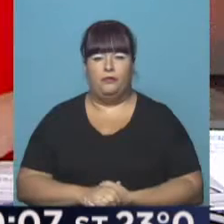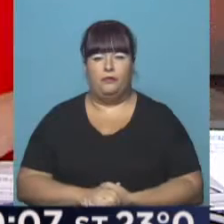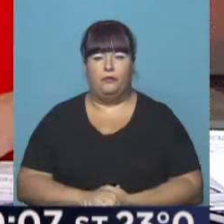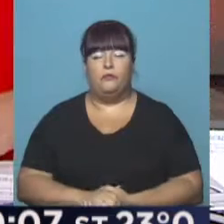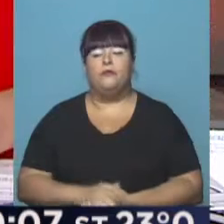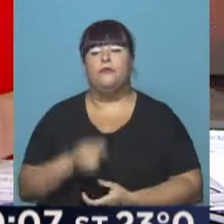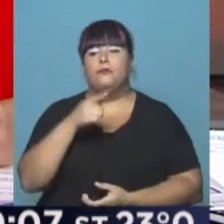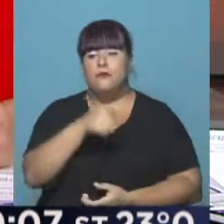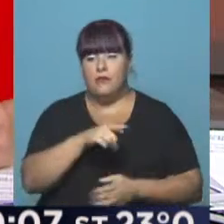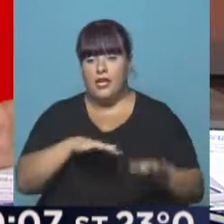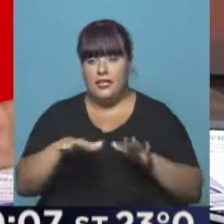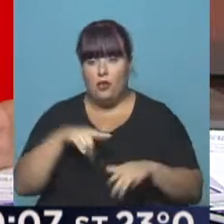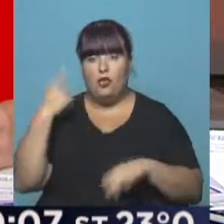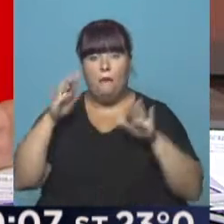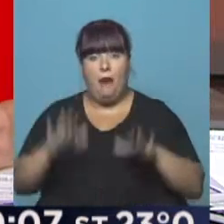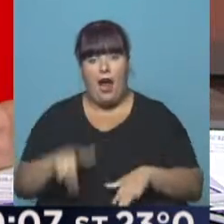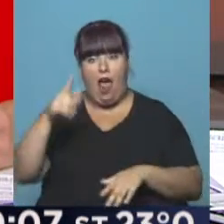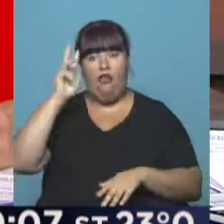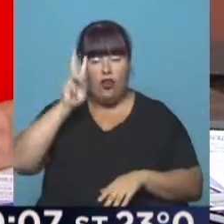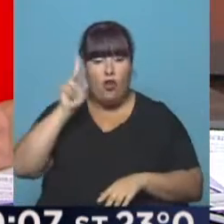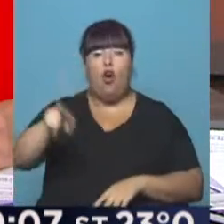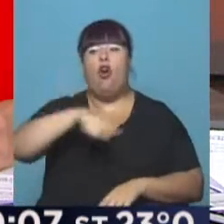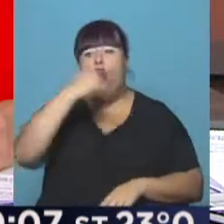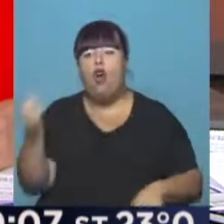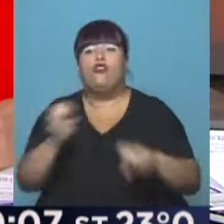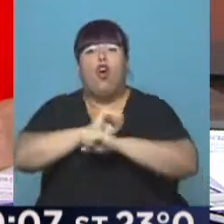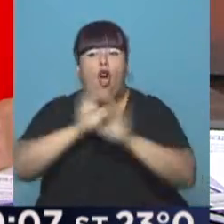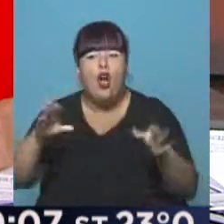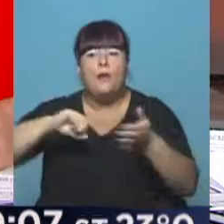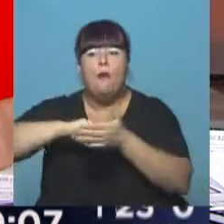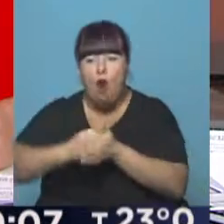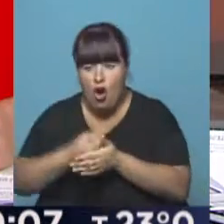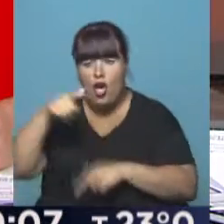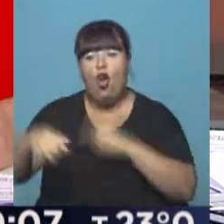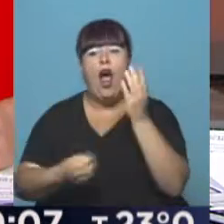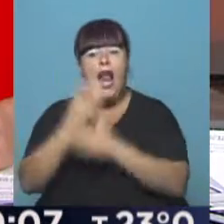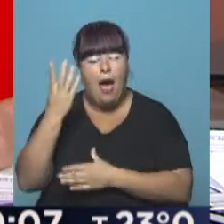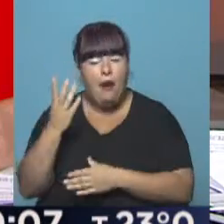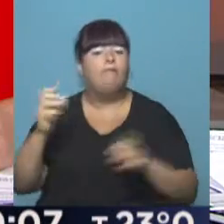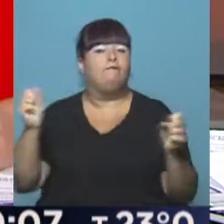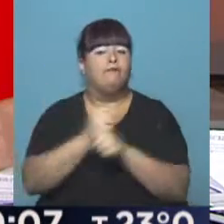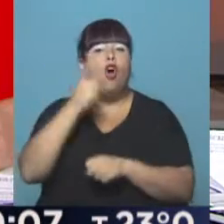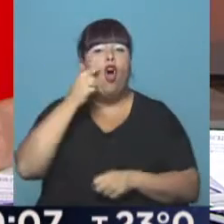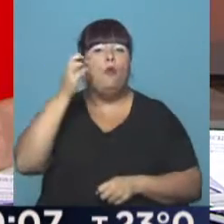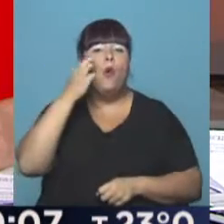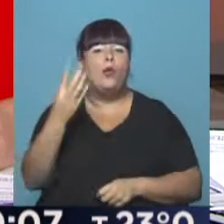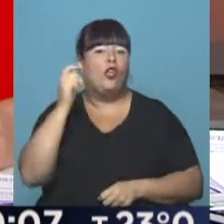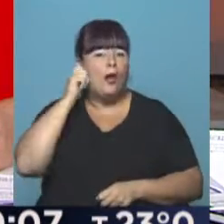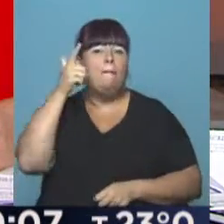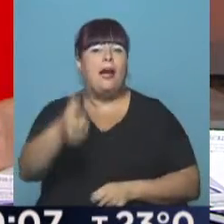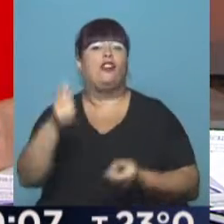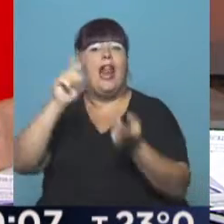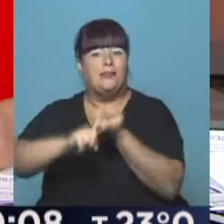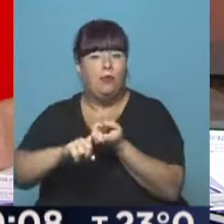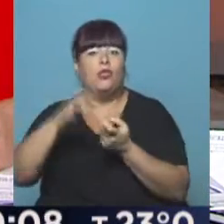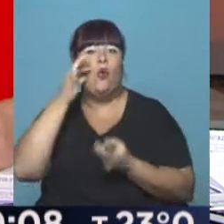y mientras esta situación conmueve en florencio varela otro caso tremendo en moreno esta mañana se confirmó que un hombre de 44 años mató a su